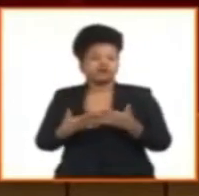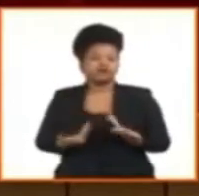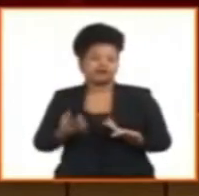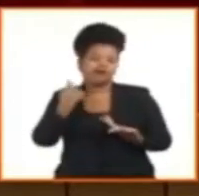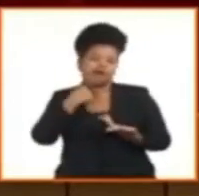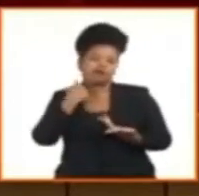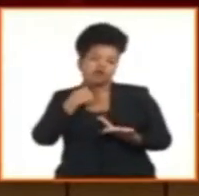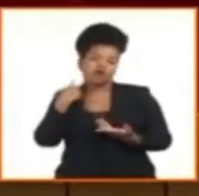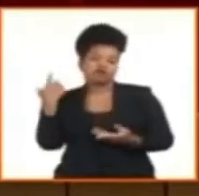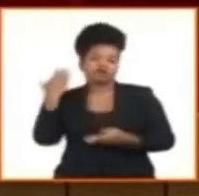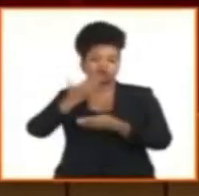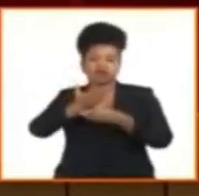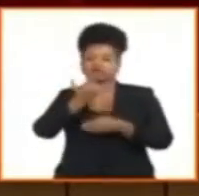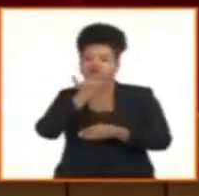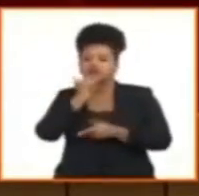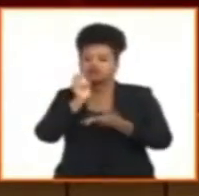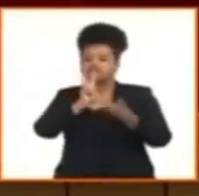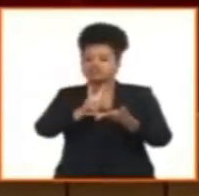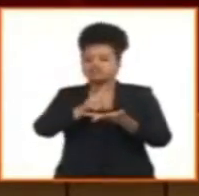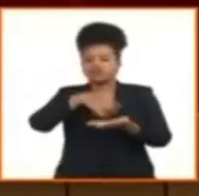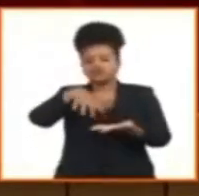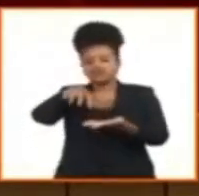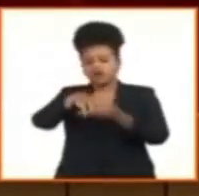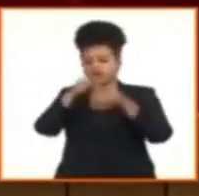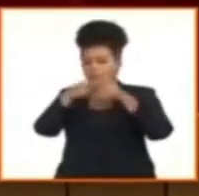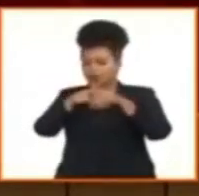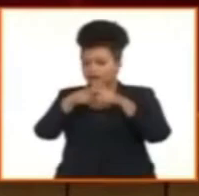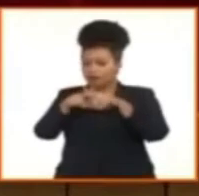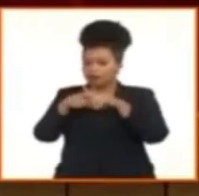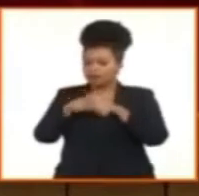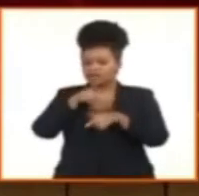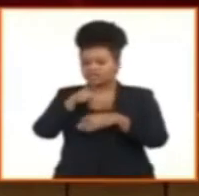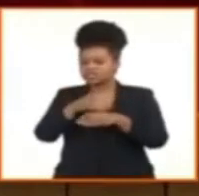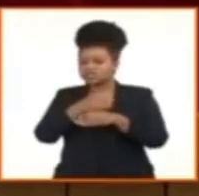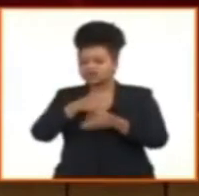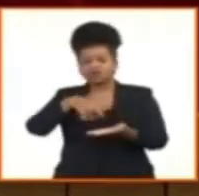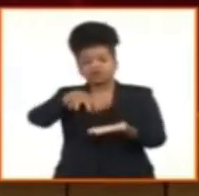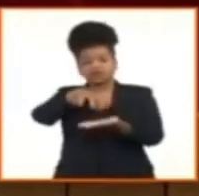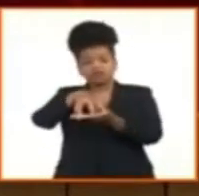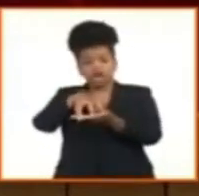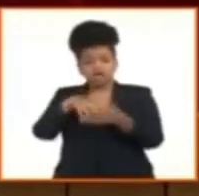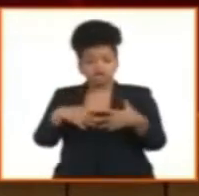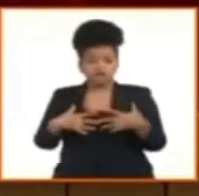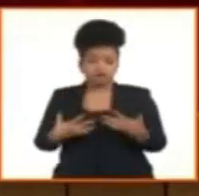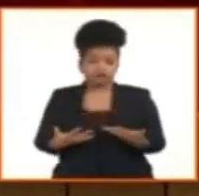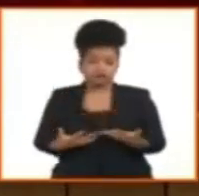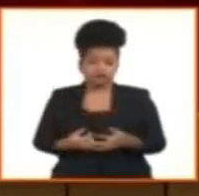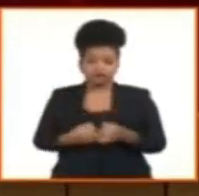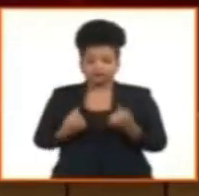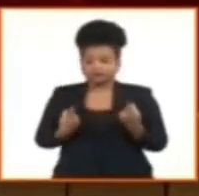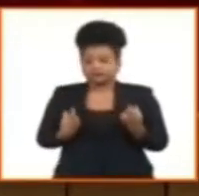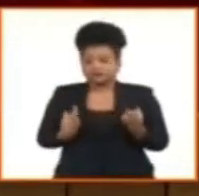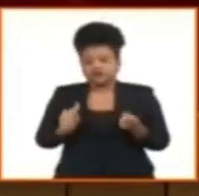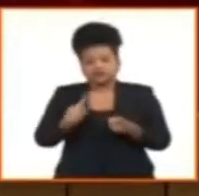bloqueo y visitaron barrios en transformación, lo que significa barrios en los que el efecto combinado de las carencias y nuestras